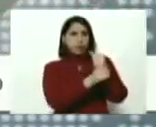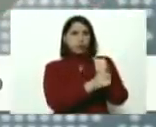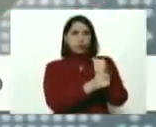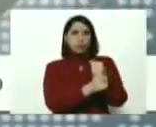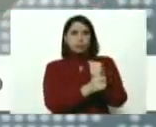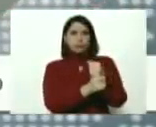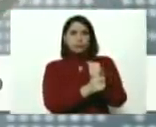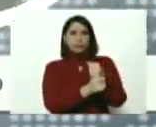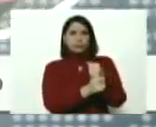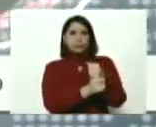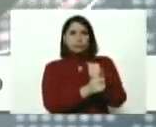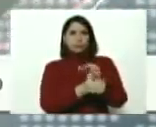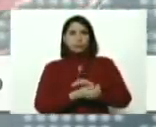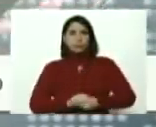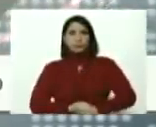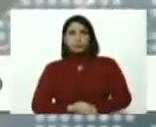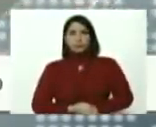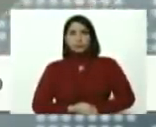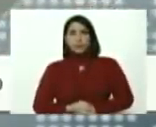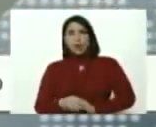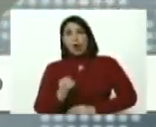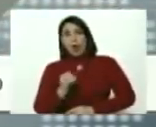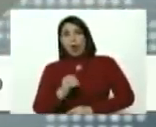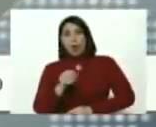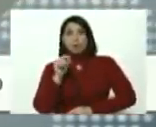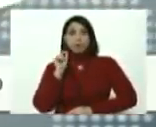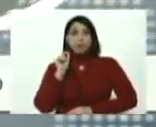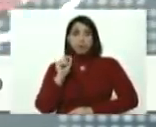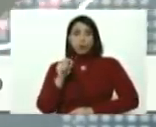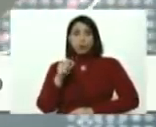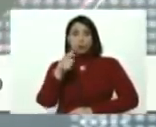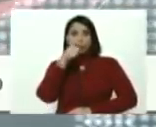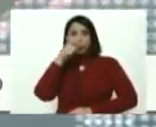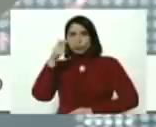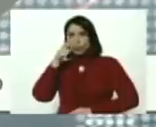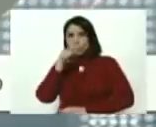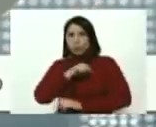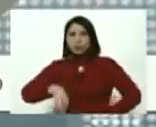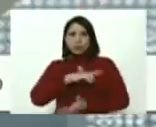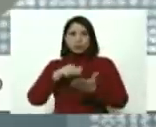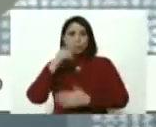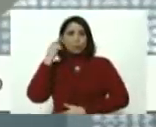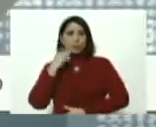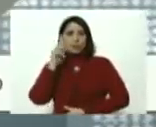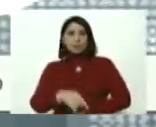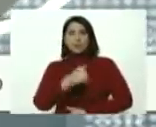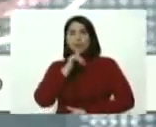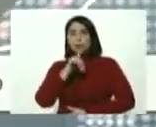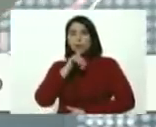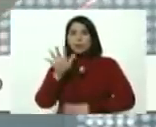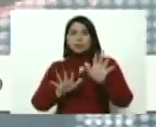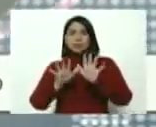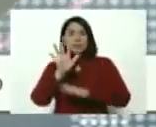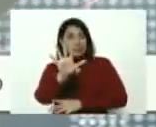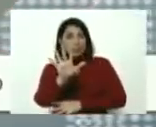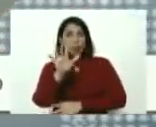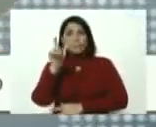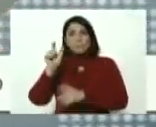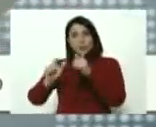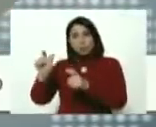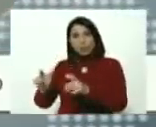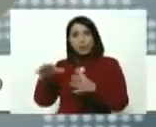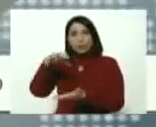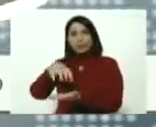del mercado de las pulgas o del puesto de la Guardia de Machiques de Perijá, también debemos reportar 5 casos del